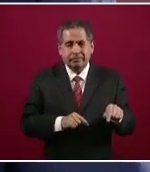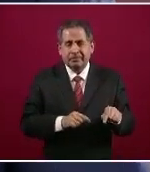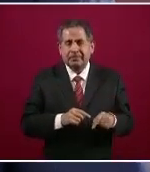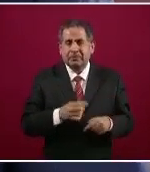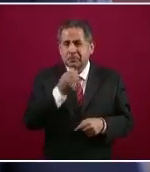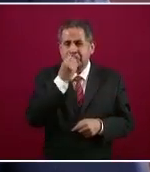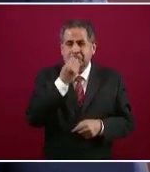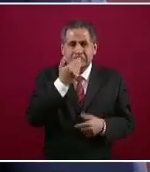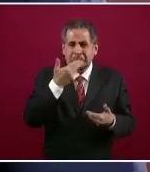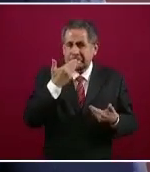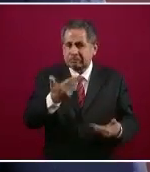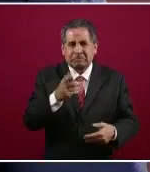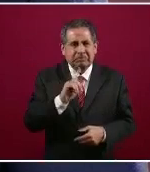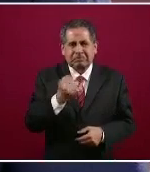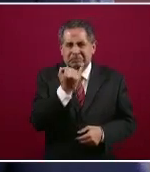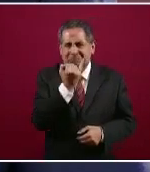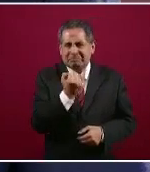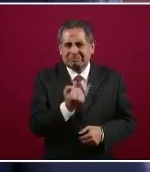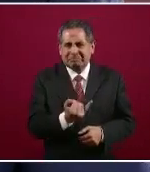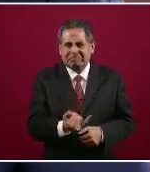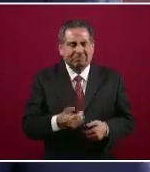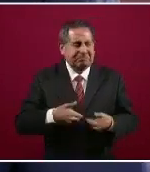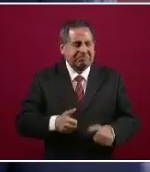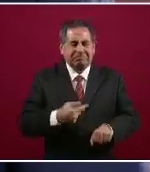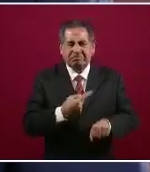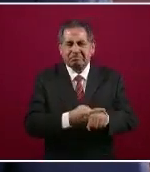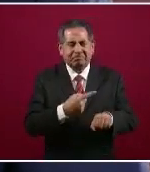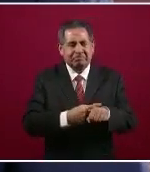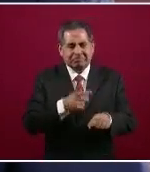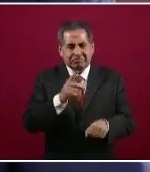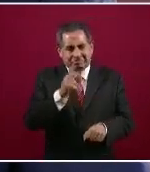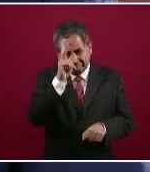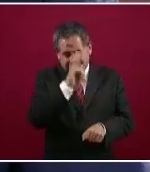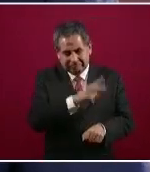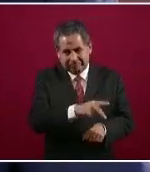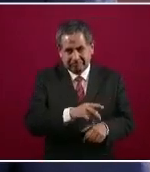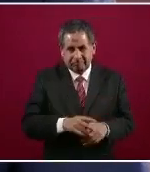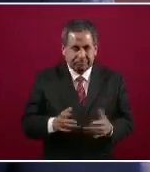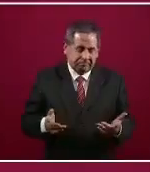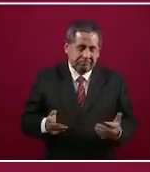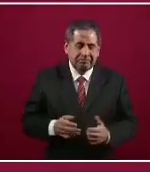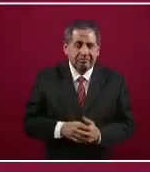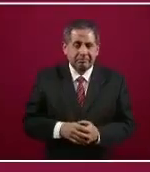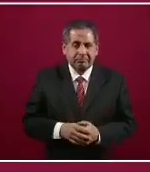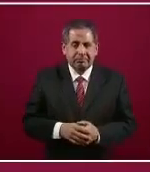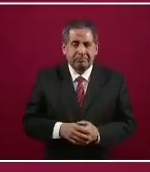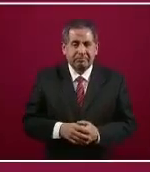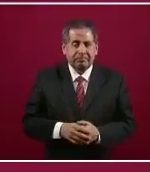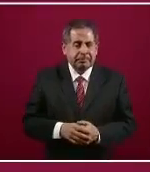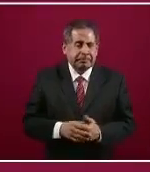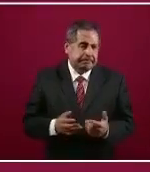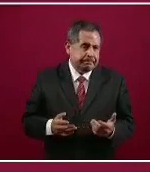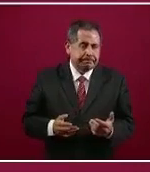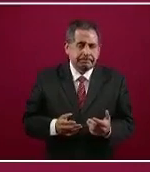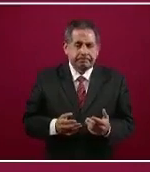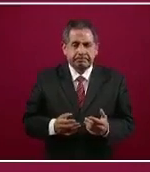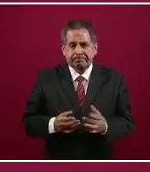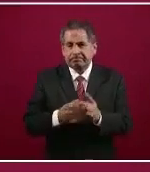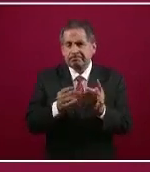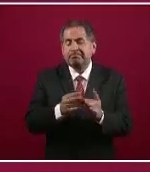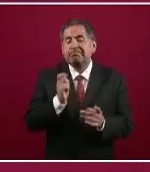desnutrición, para decirlo así, de manera muy